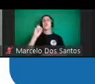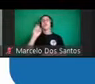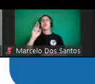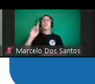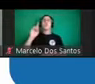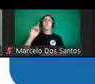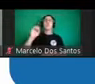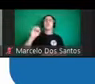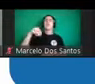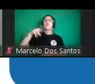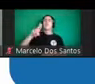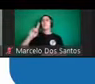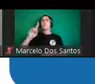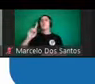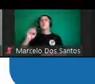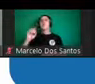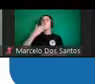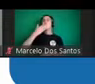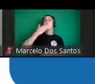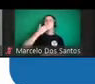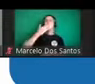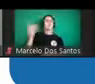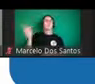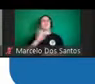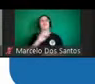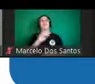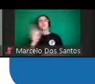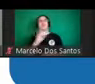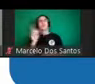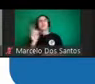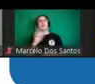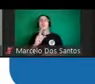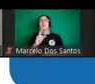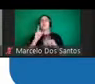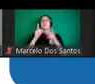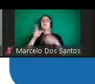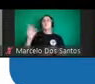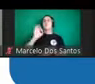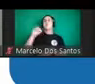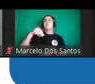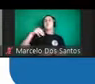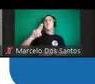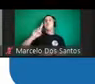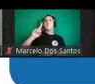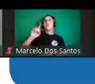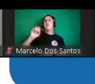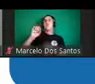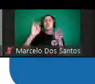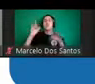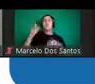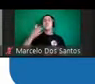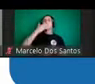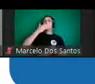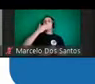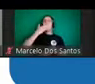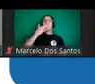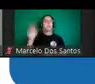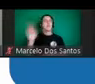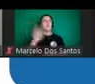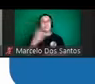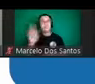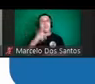No. Son sordos, personas sordas, personas con discapacidad auditiva, es la manera correcta